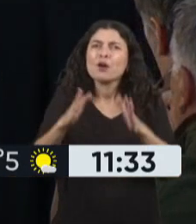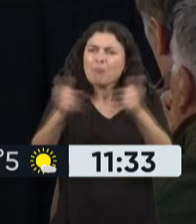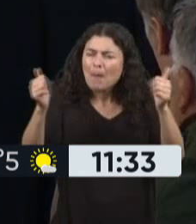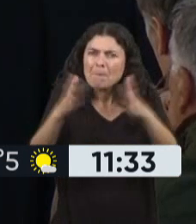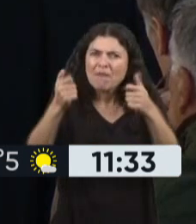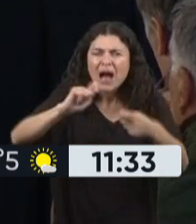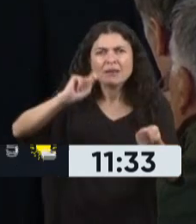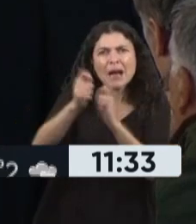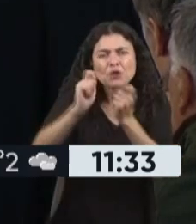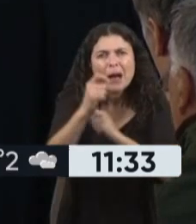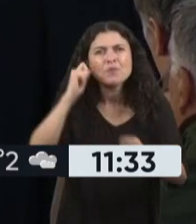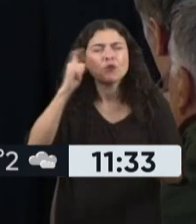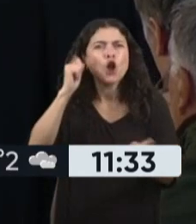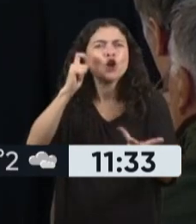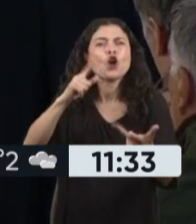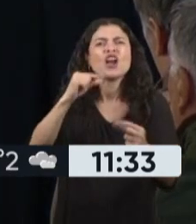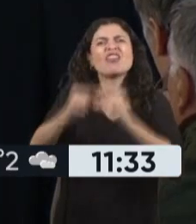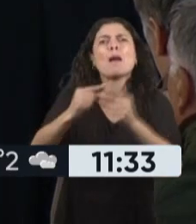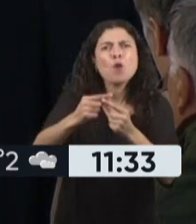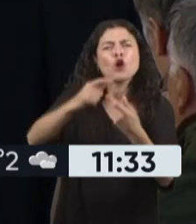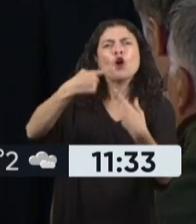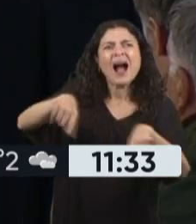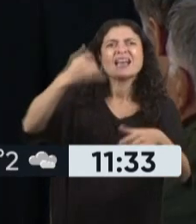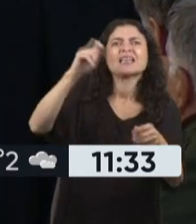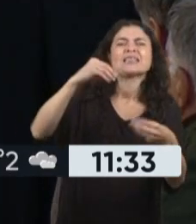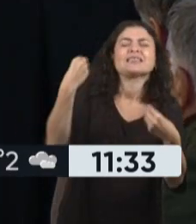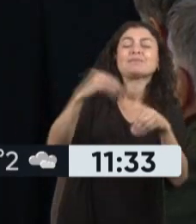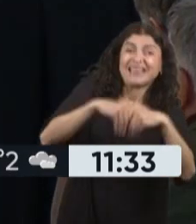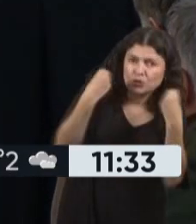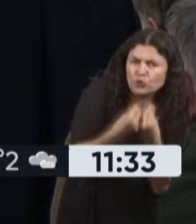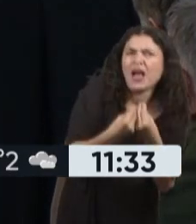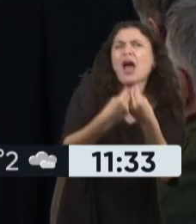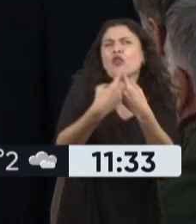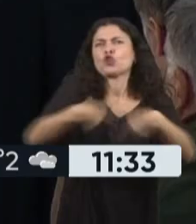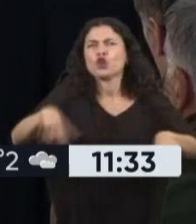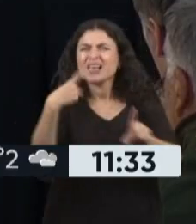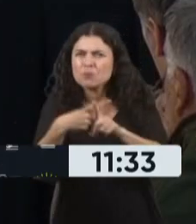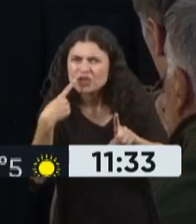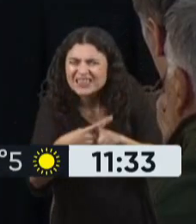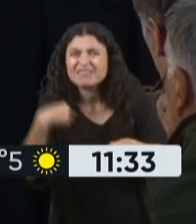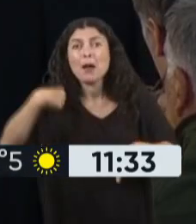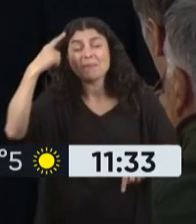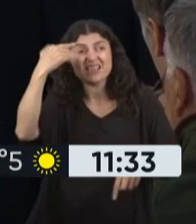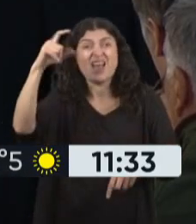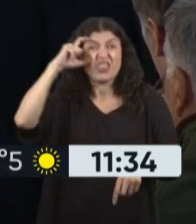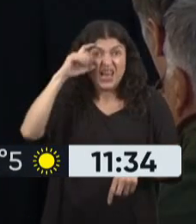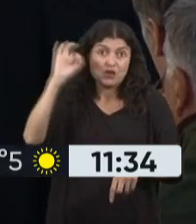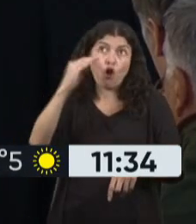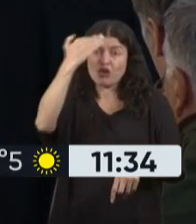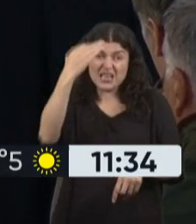Es decir, que en un lapso que puede ir entre 10 y 15 años podemos ver cosas